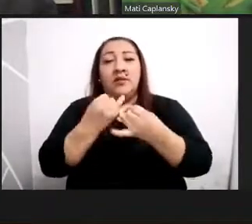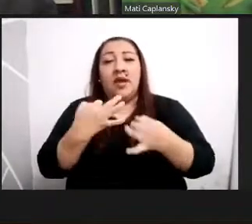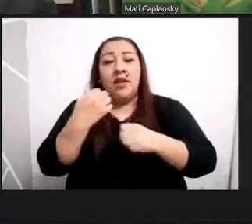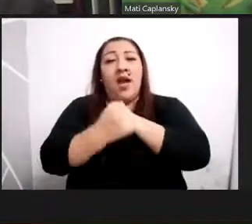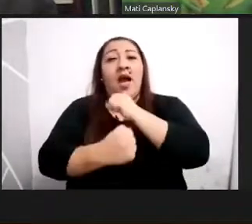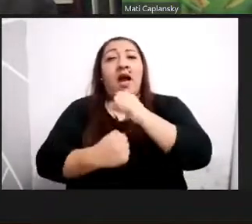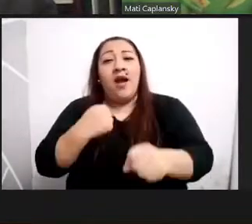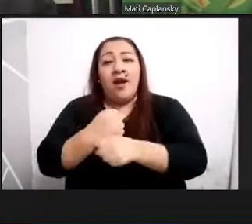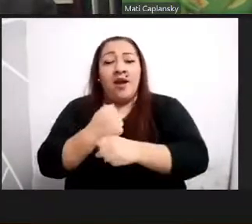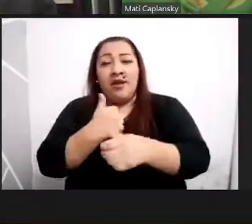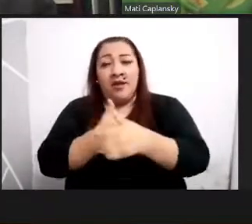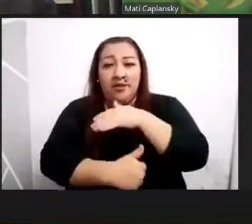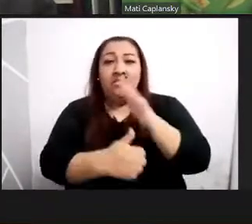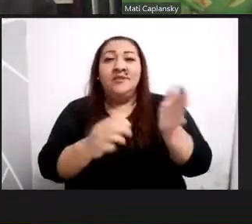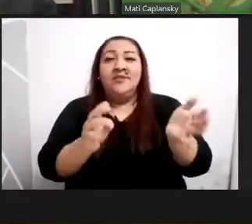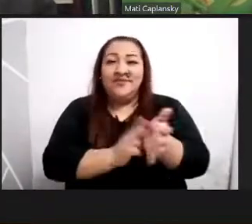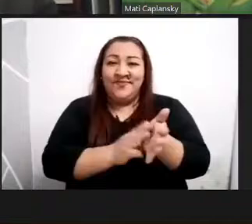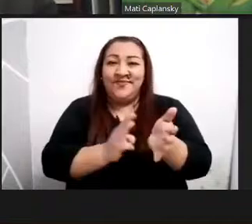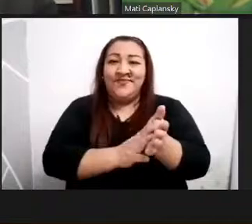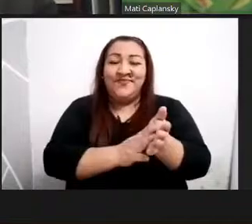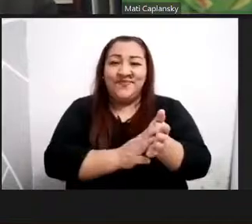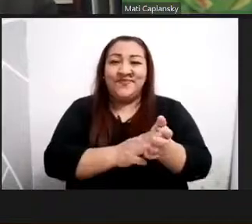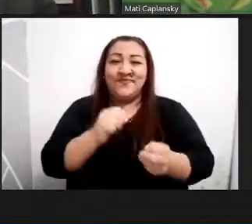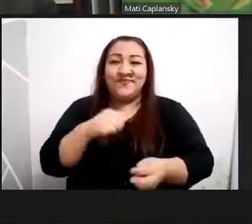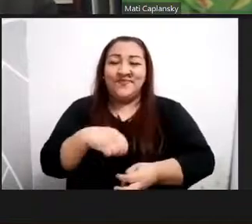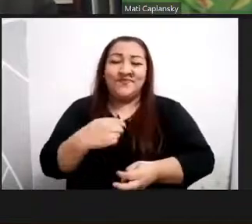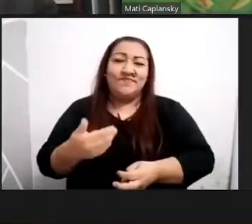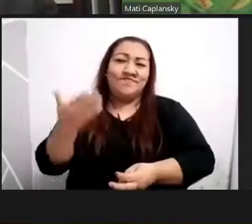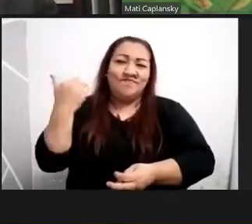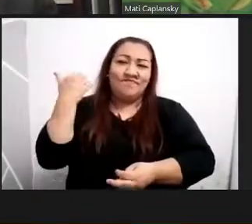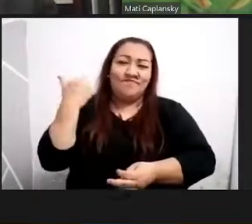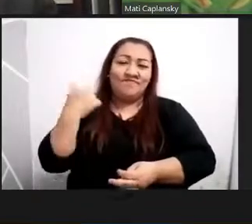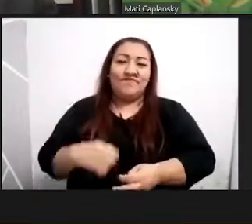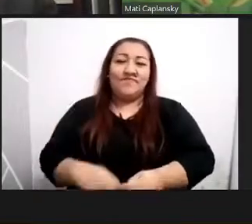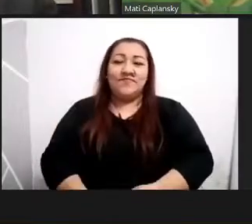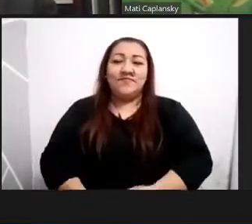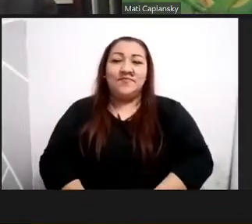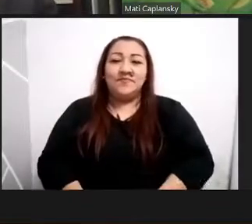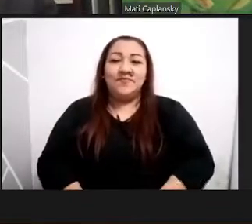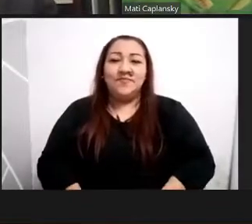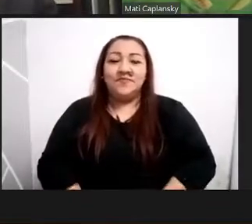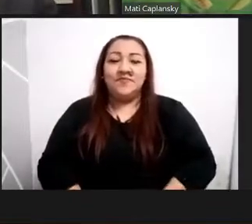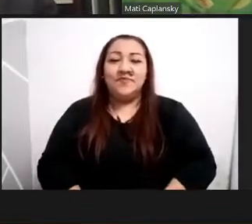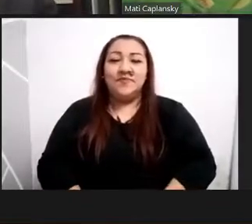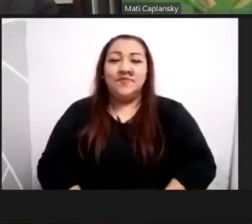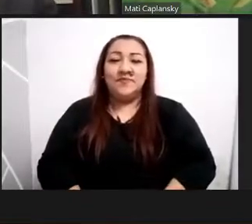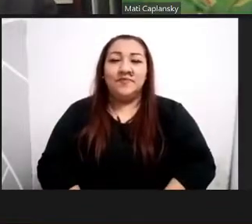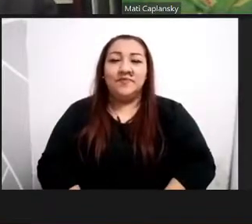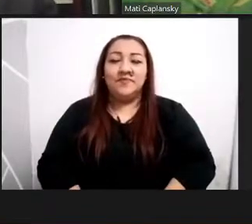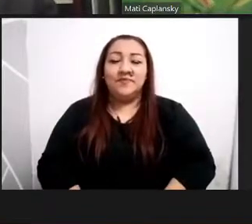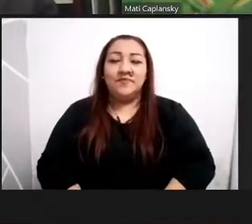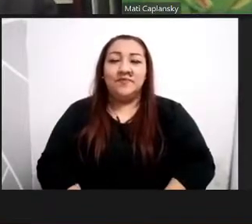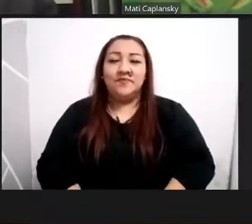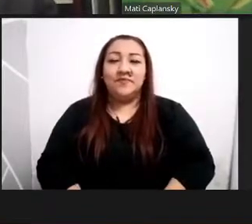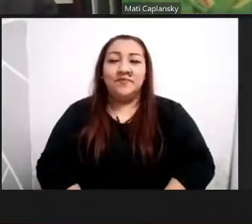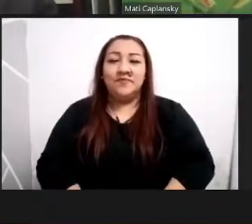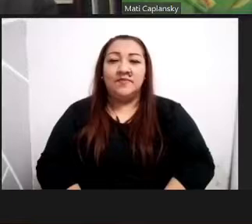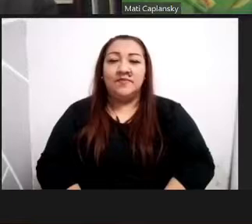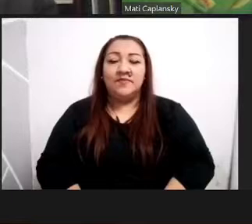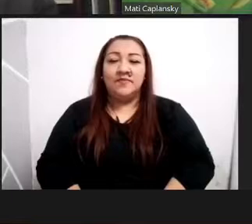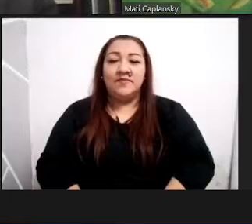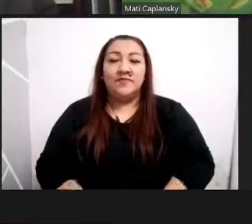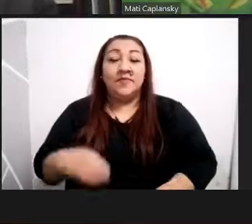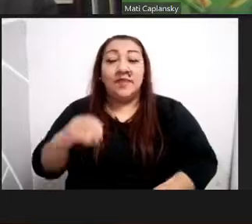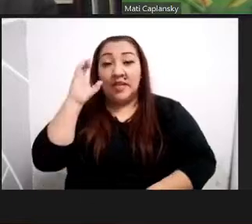muchos años en la Defensoría del Pueblo desde la época del doctor Santisteban. Y creo que esta puesta